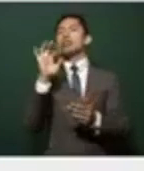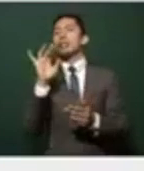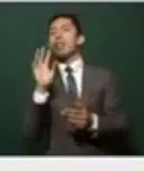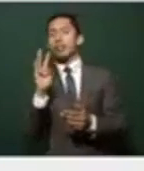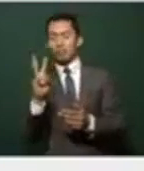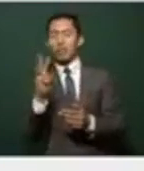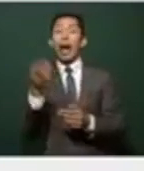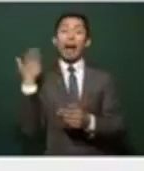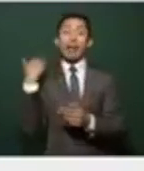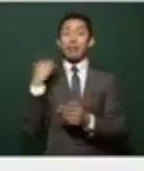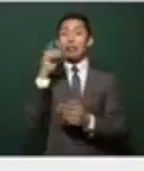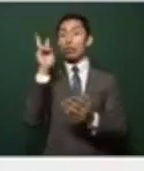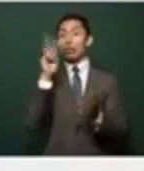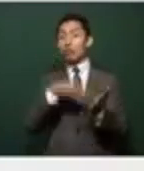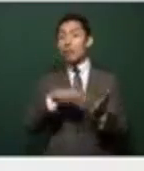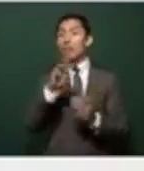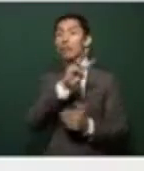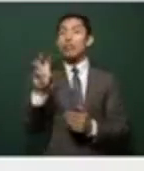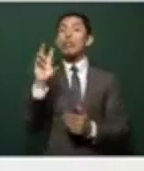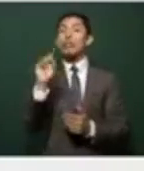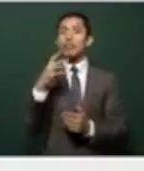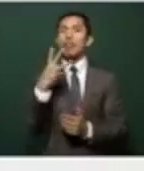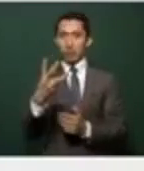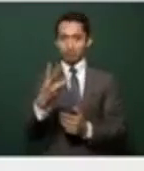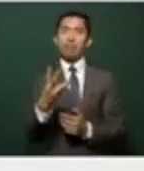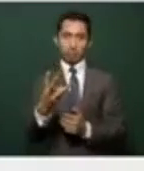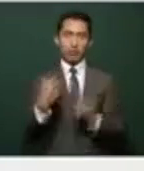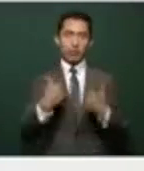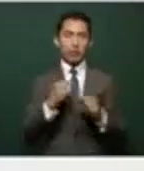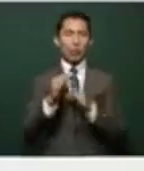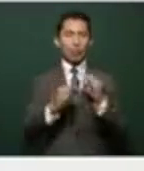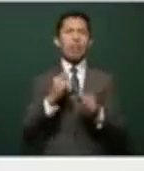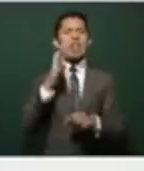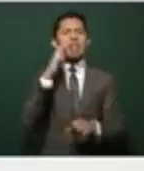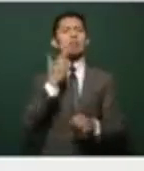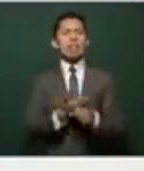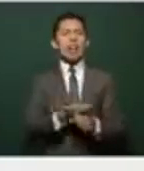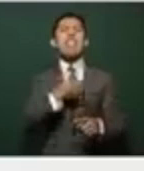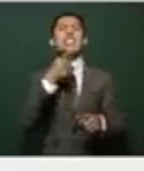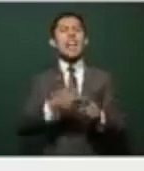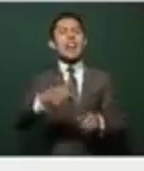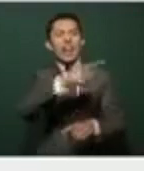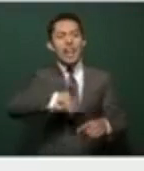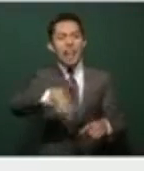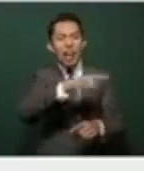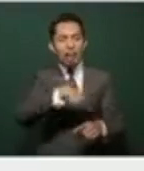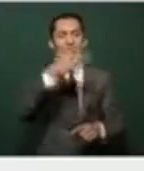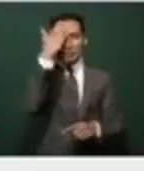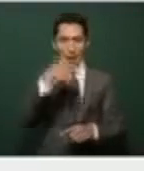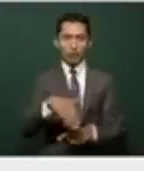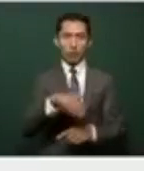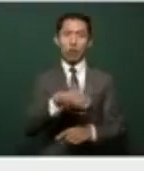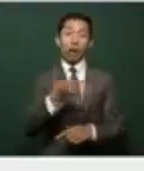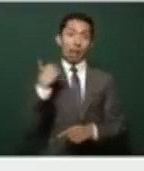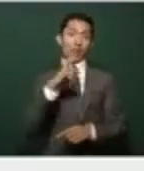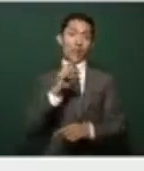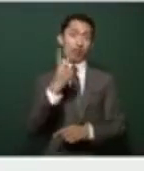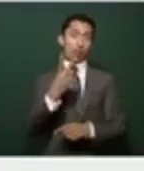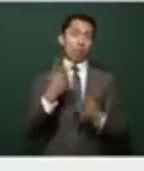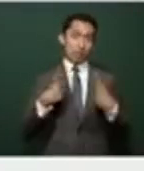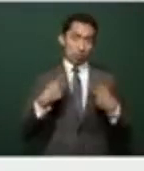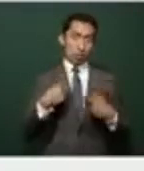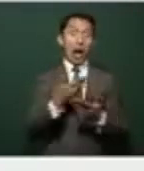pasado fueron 2.333. Los probables responsables puestos a disposición en el 16 eran 32, hoy